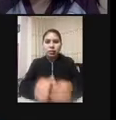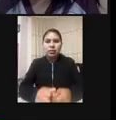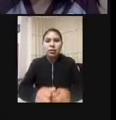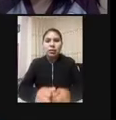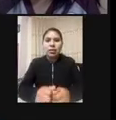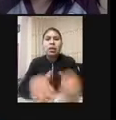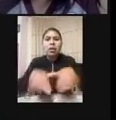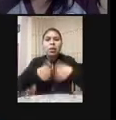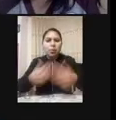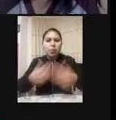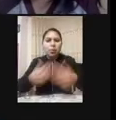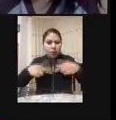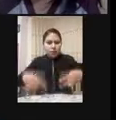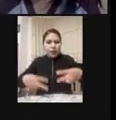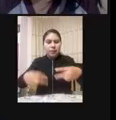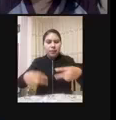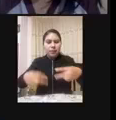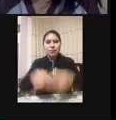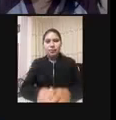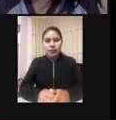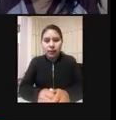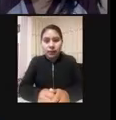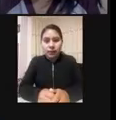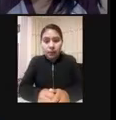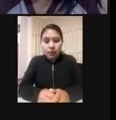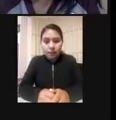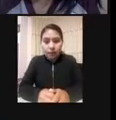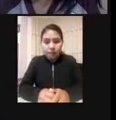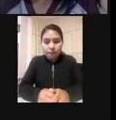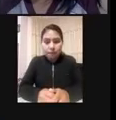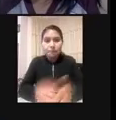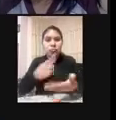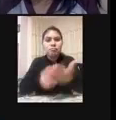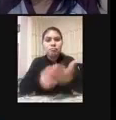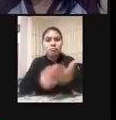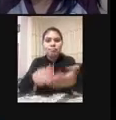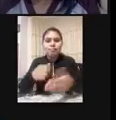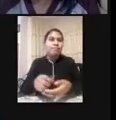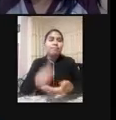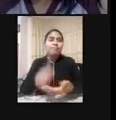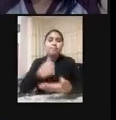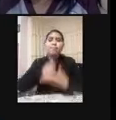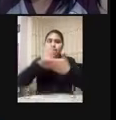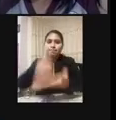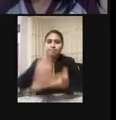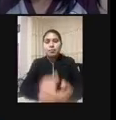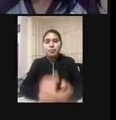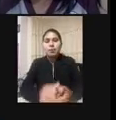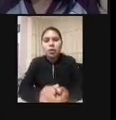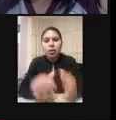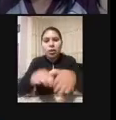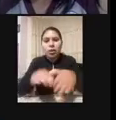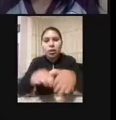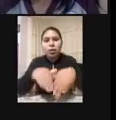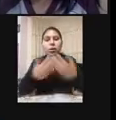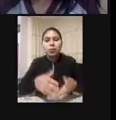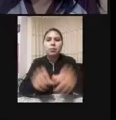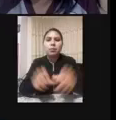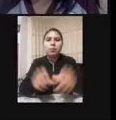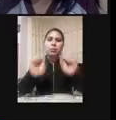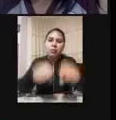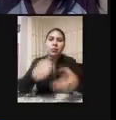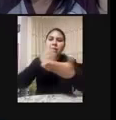es lo que necesita, qué tipo de apoyo requiere y cómo podemos hacerlo nosotros desde casa, siempre y cuando tomando que es